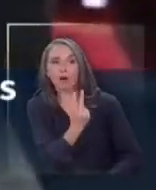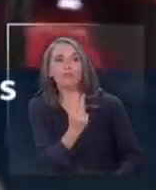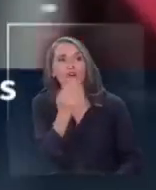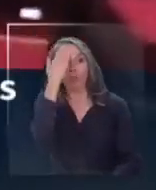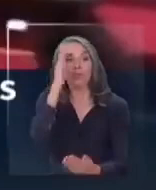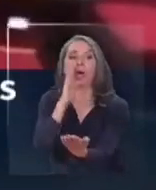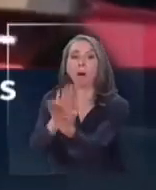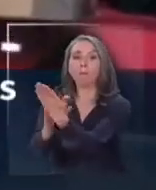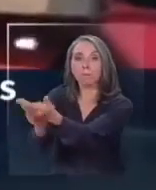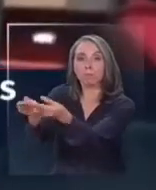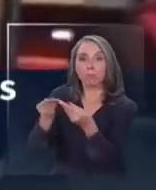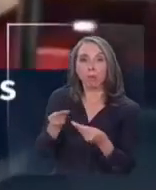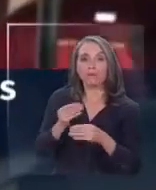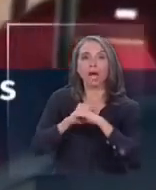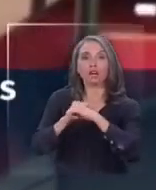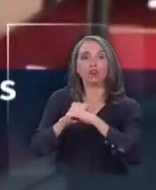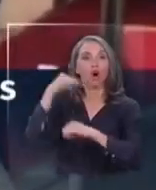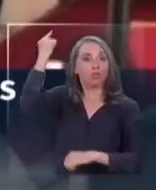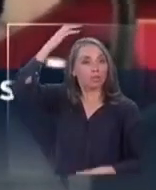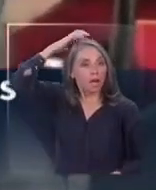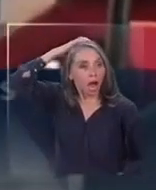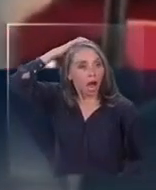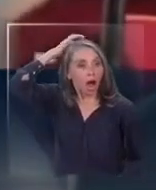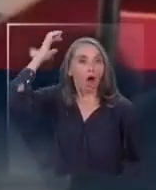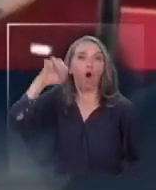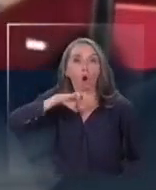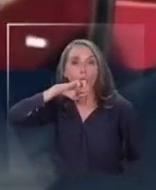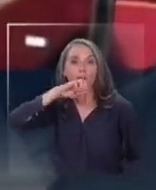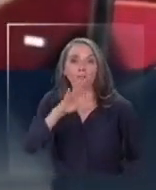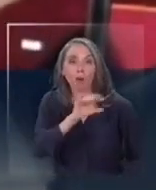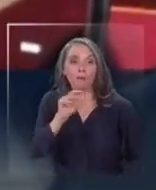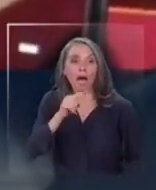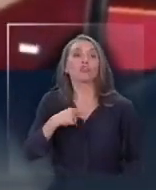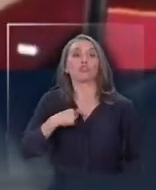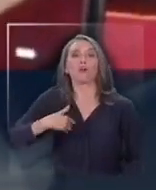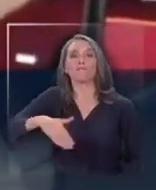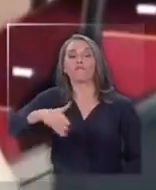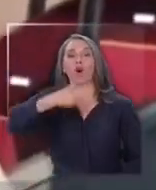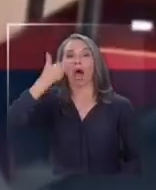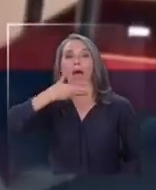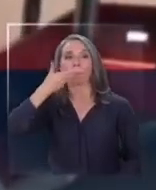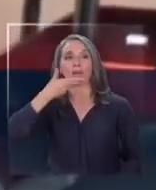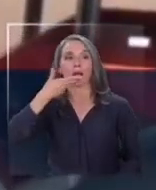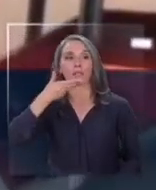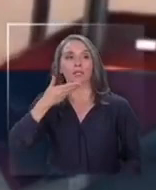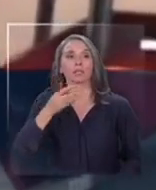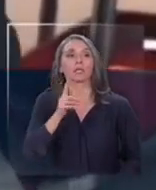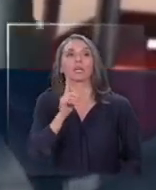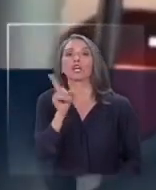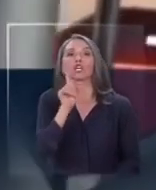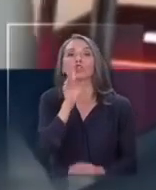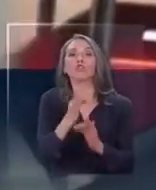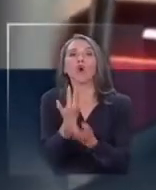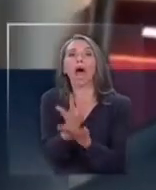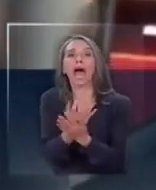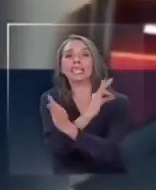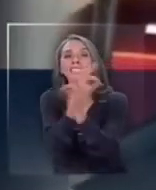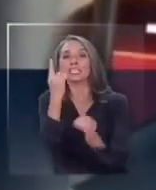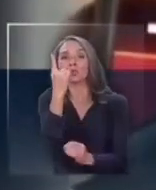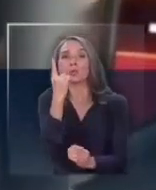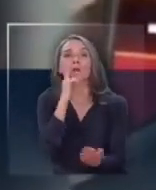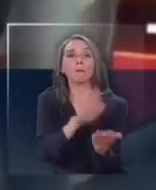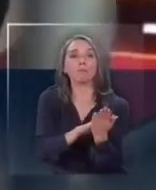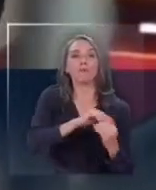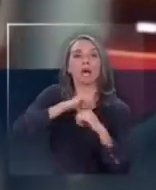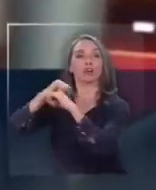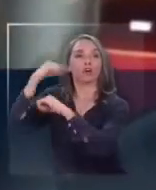traigan una prueba contra el obispo Barros, ahí veo. No hay una sola prueba en contra.